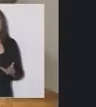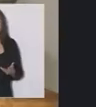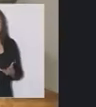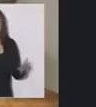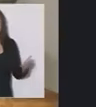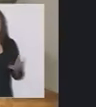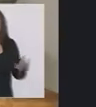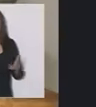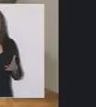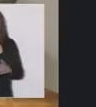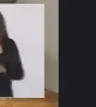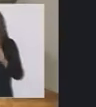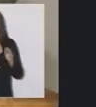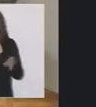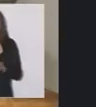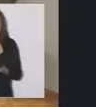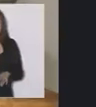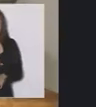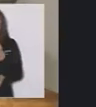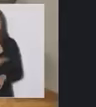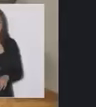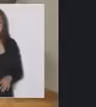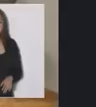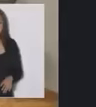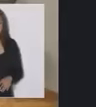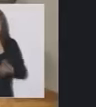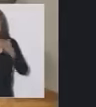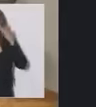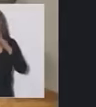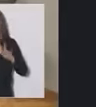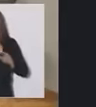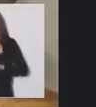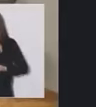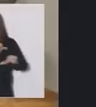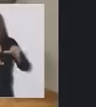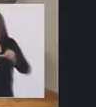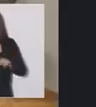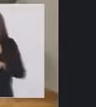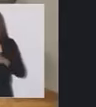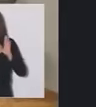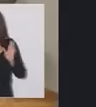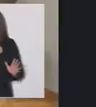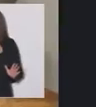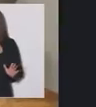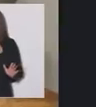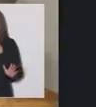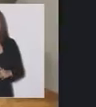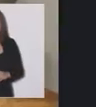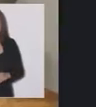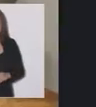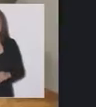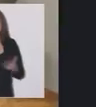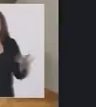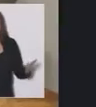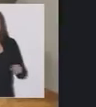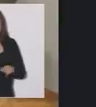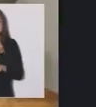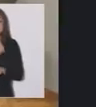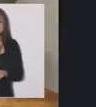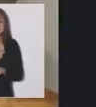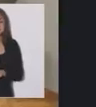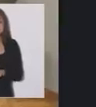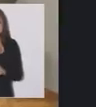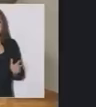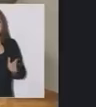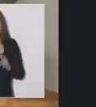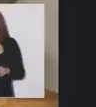el presidente saliente y ya está en funciones. Y bueno, no hay que sorprendernos de nada,